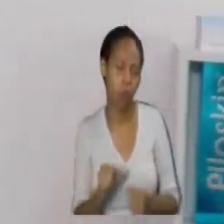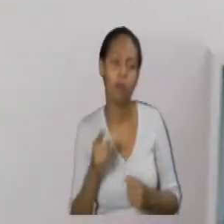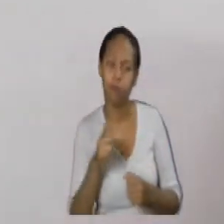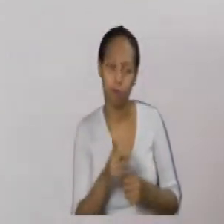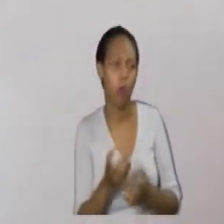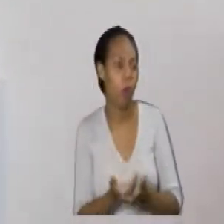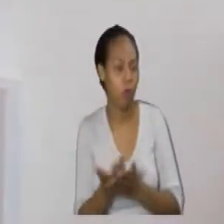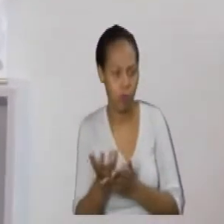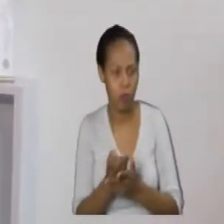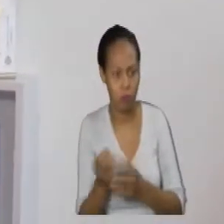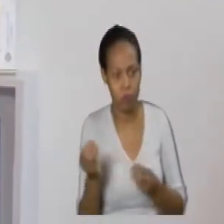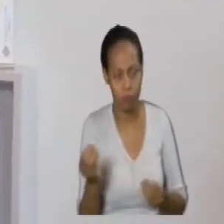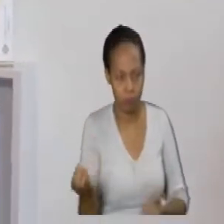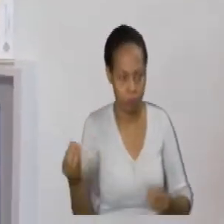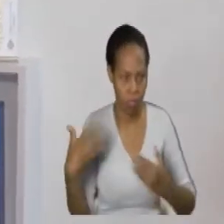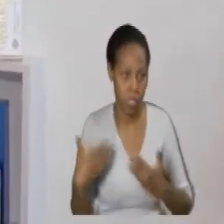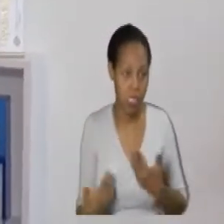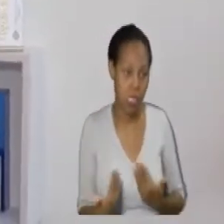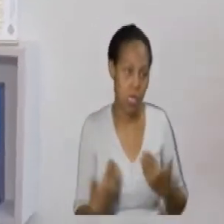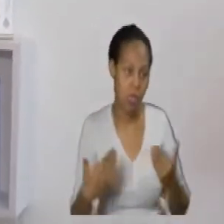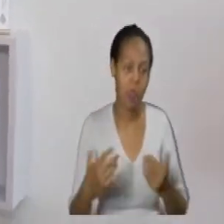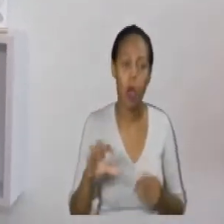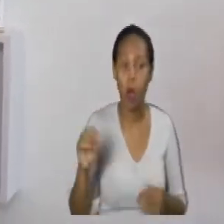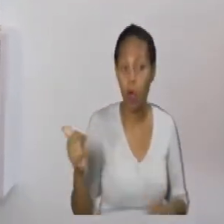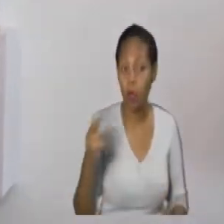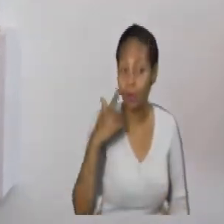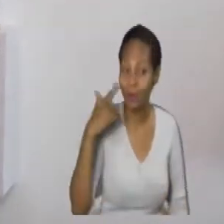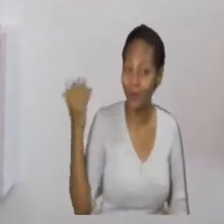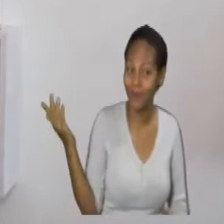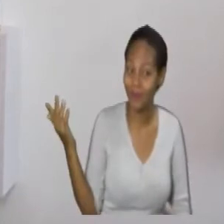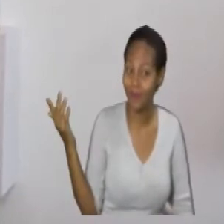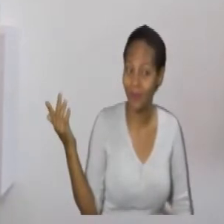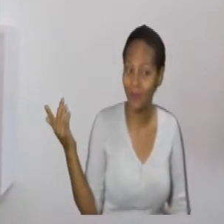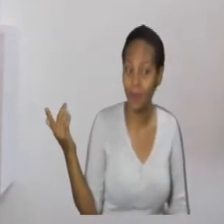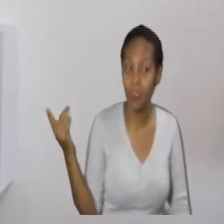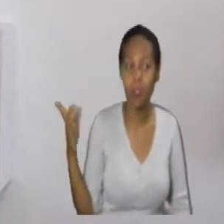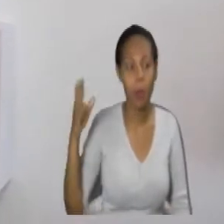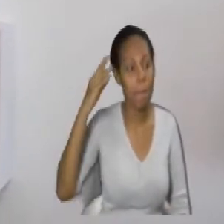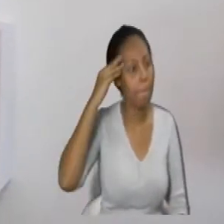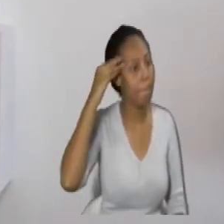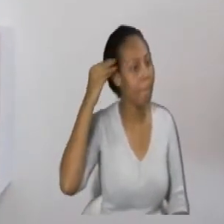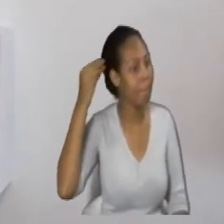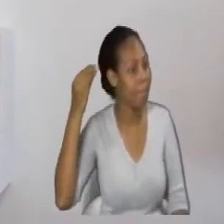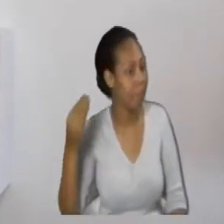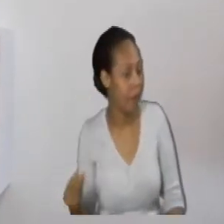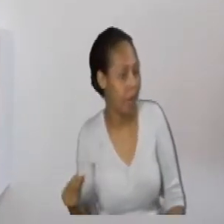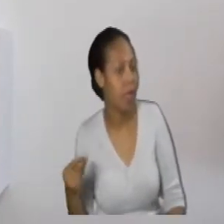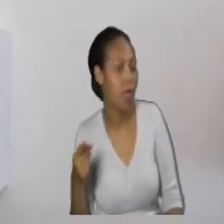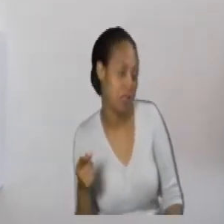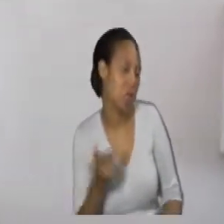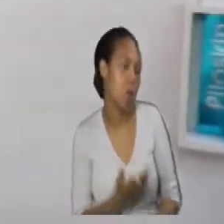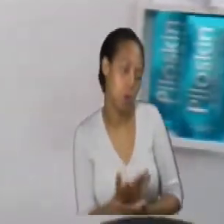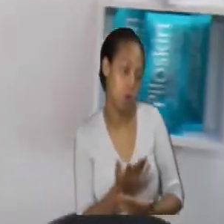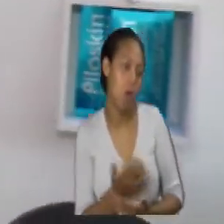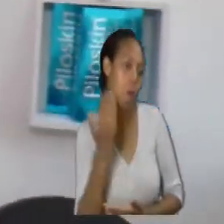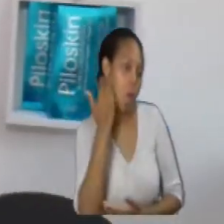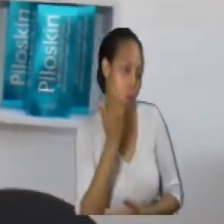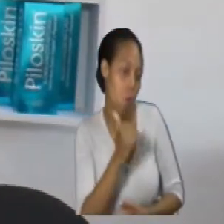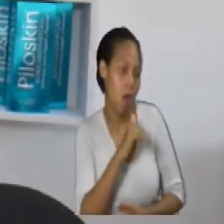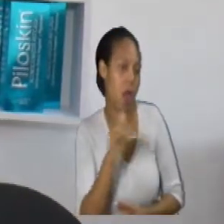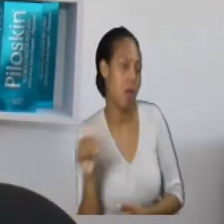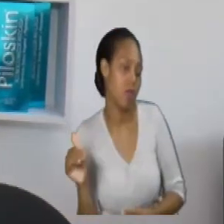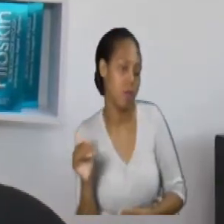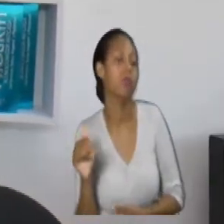Acá viene este Piloskin también para la caída de cabello, pero es más recomendado para nosotras las damas. El